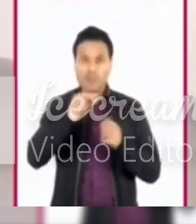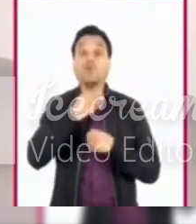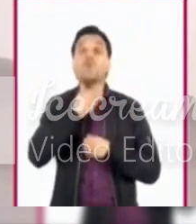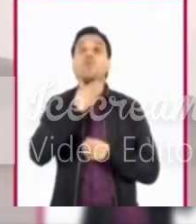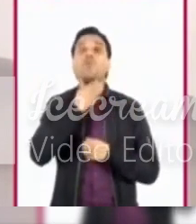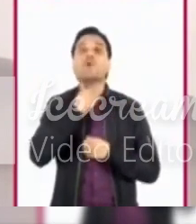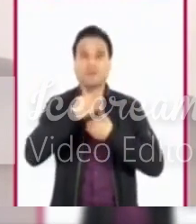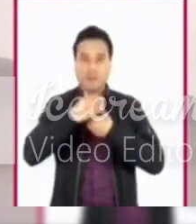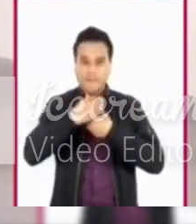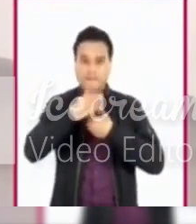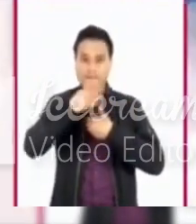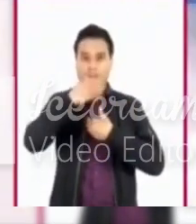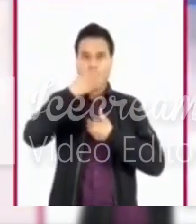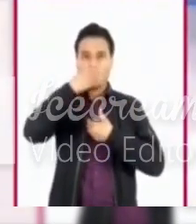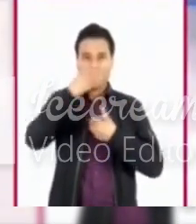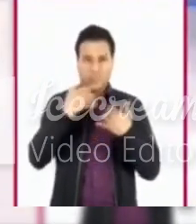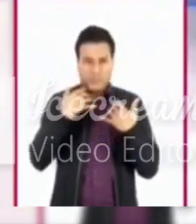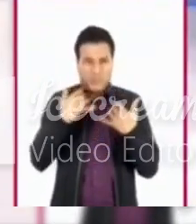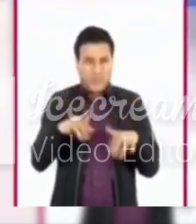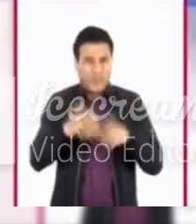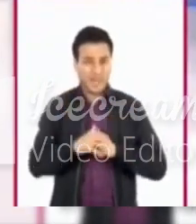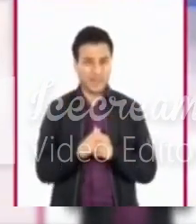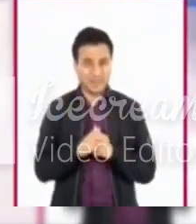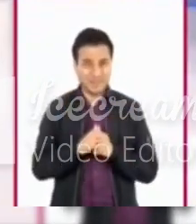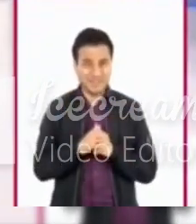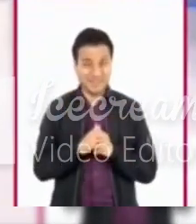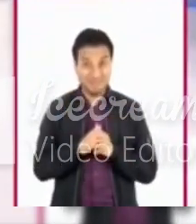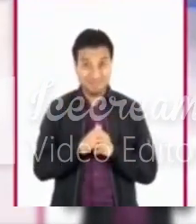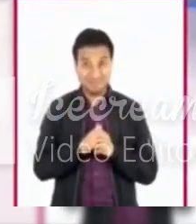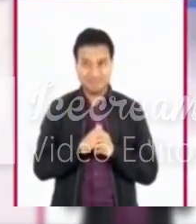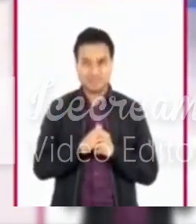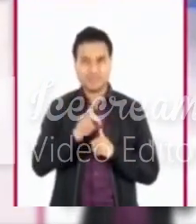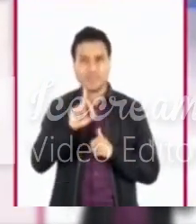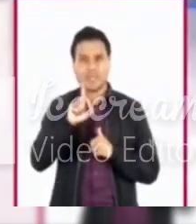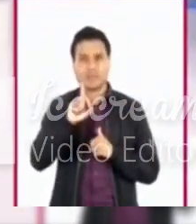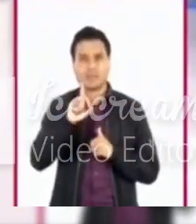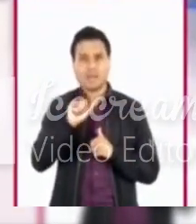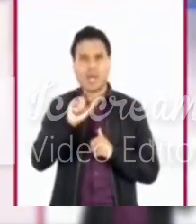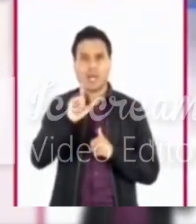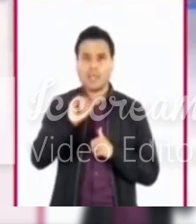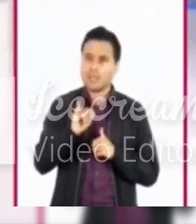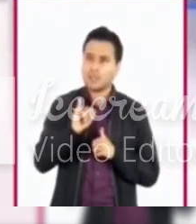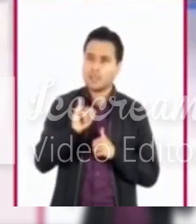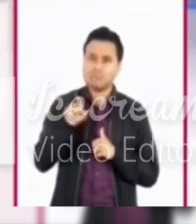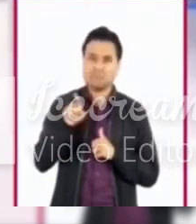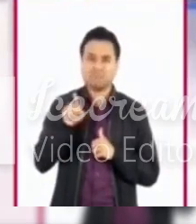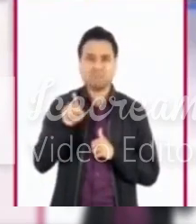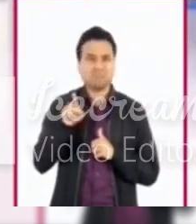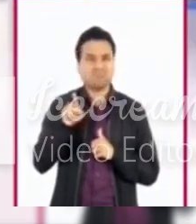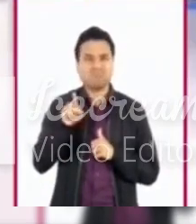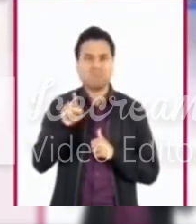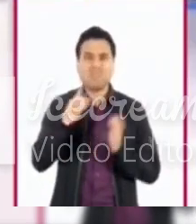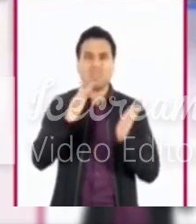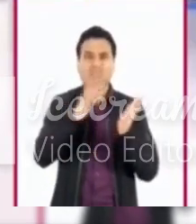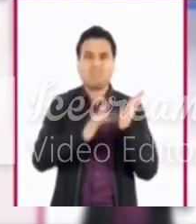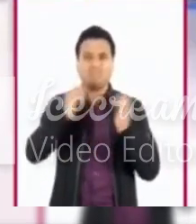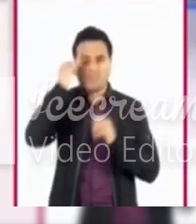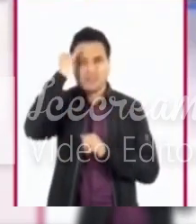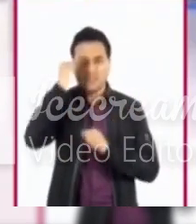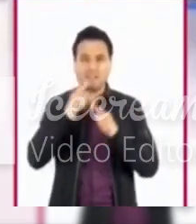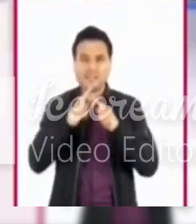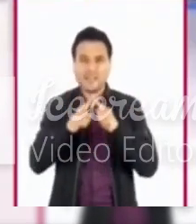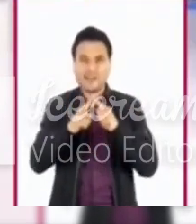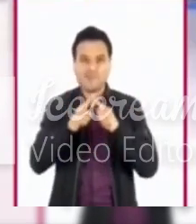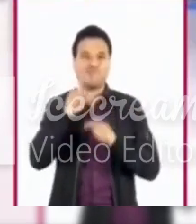parece emerger del agua. Una de las grandes inspiraciones de Salvador Dalí fue Gala, su esposa y su musa.